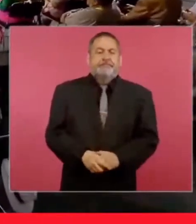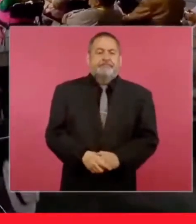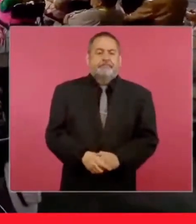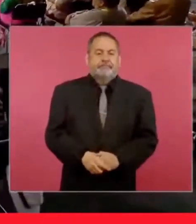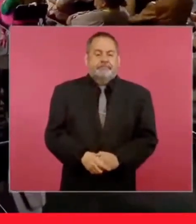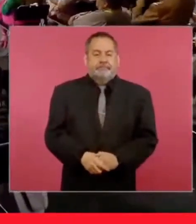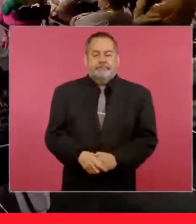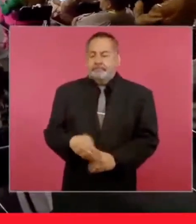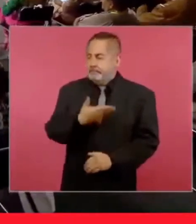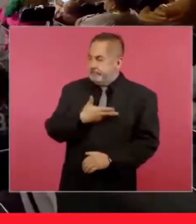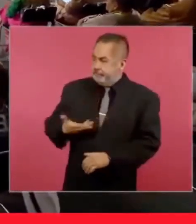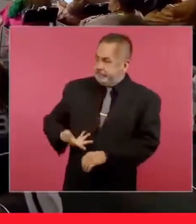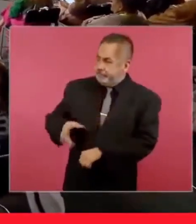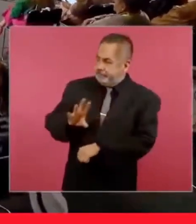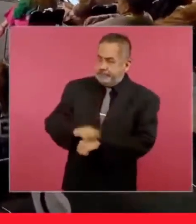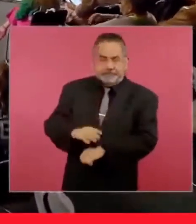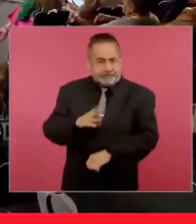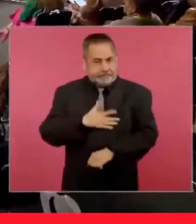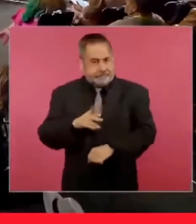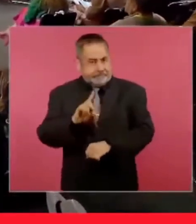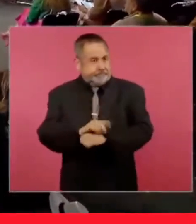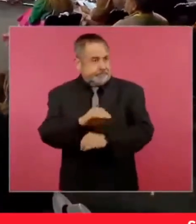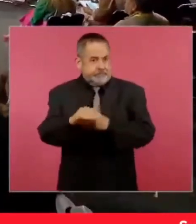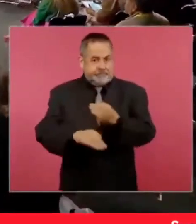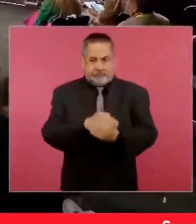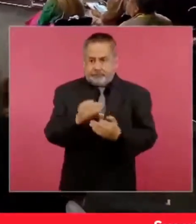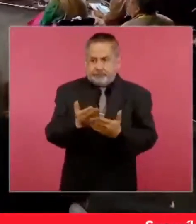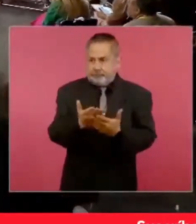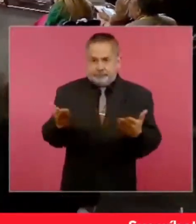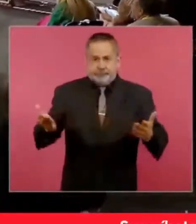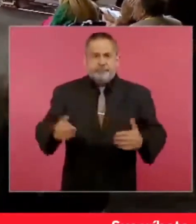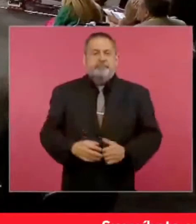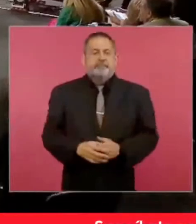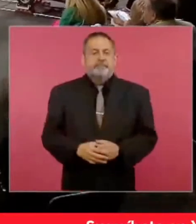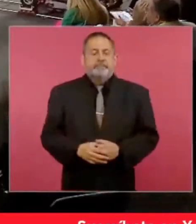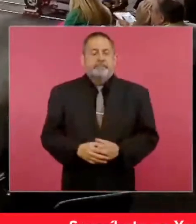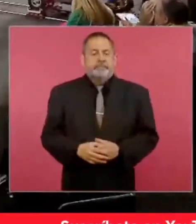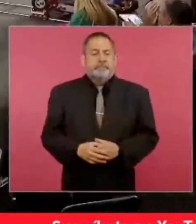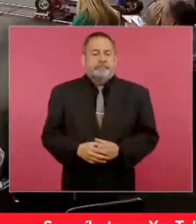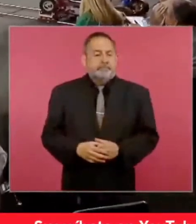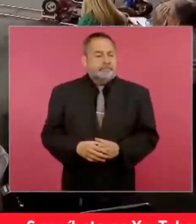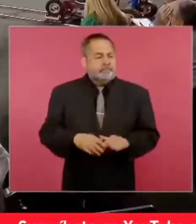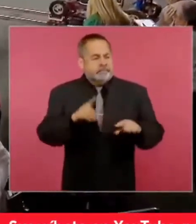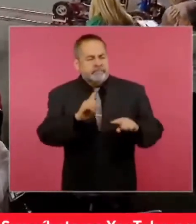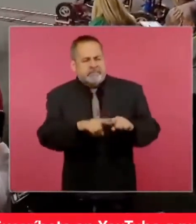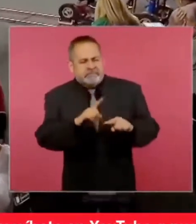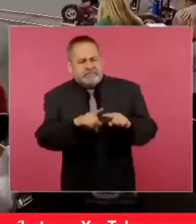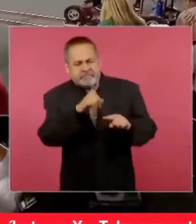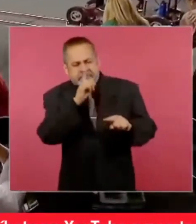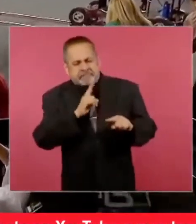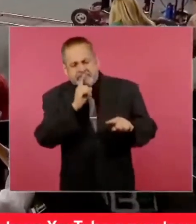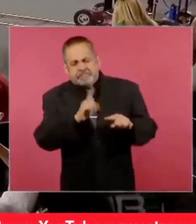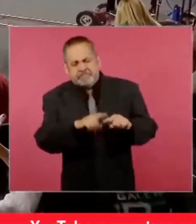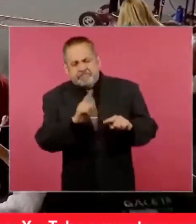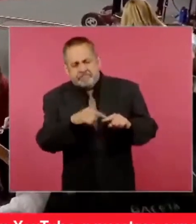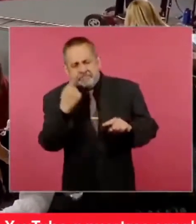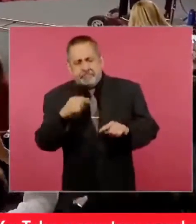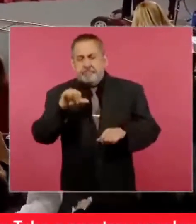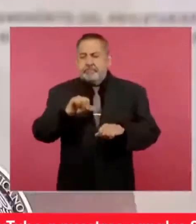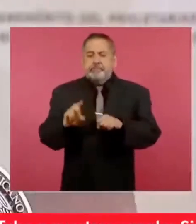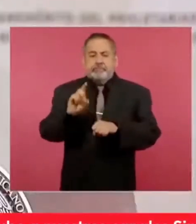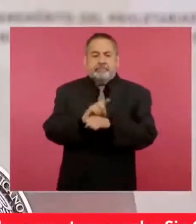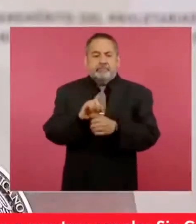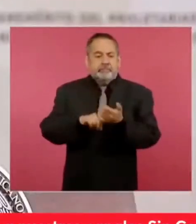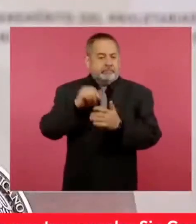Con su permiso, señor presidente, buenos días a todas, a todos. Esta es la sección ¿Quiénes quieren las mentiras de la semana? Hoy es 17